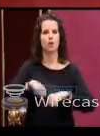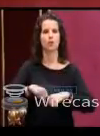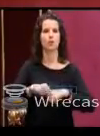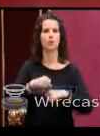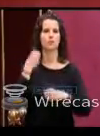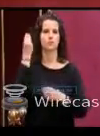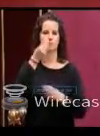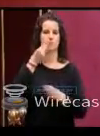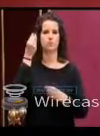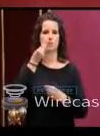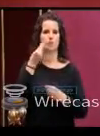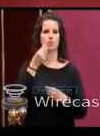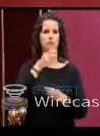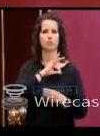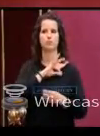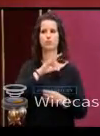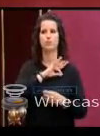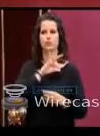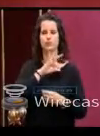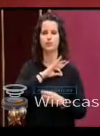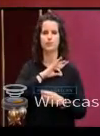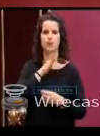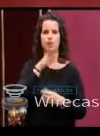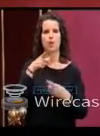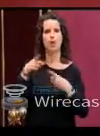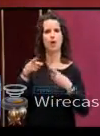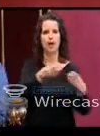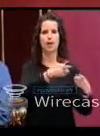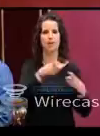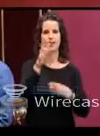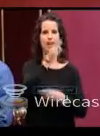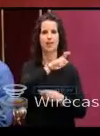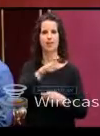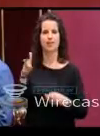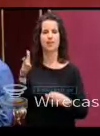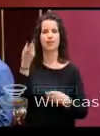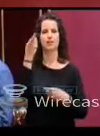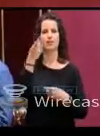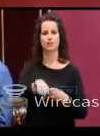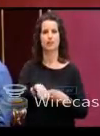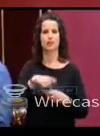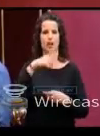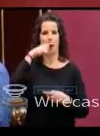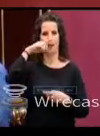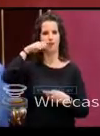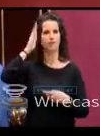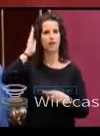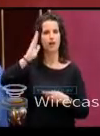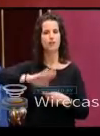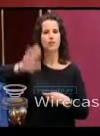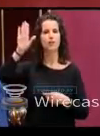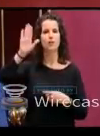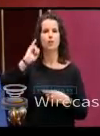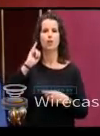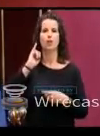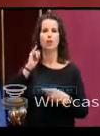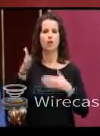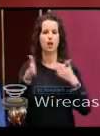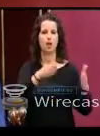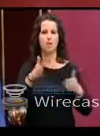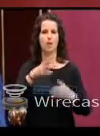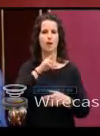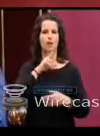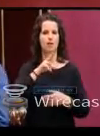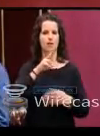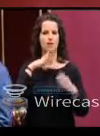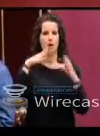señores corporativos, en que la guerra civil, tanto como la dictadura franquista, forman parte de un episodio negro de nuestra historia,